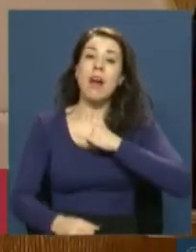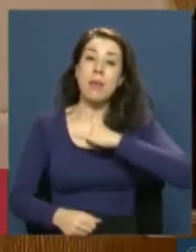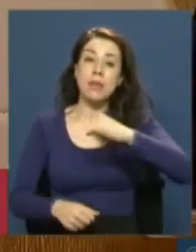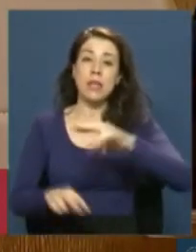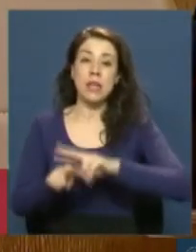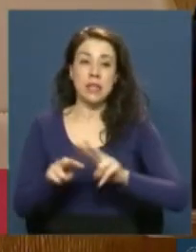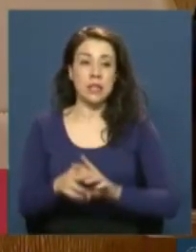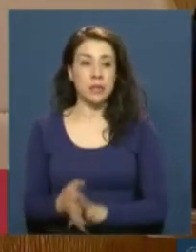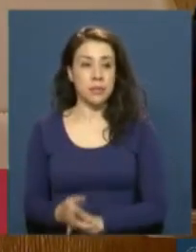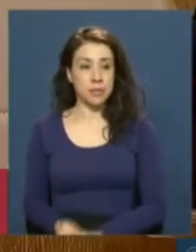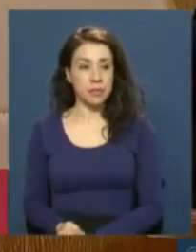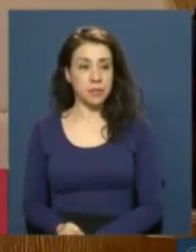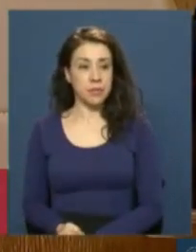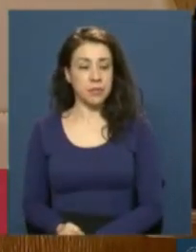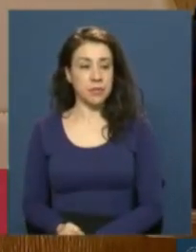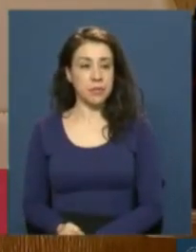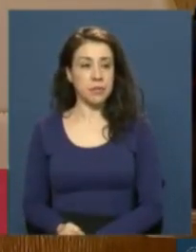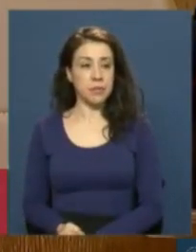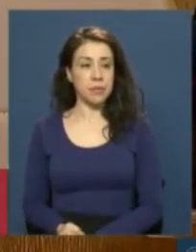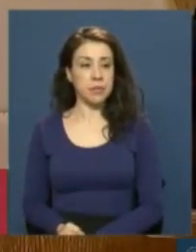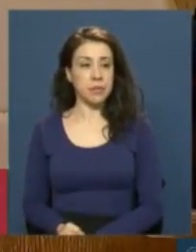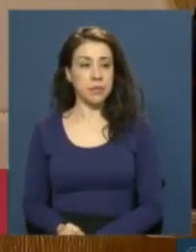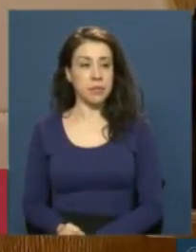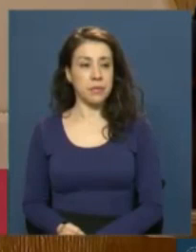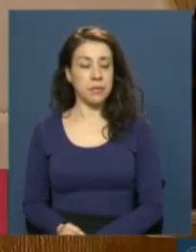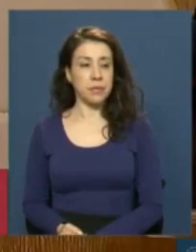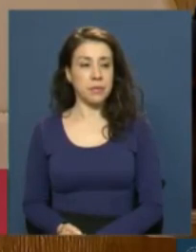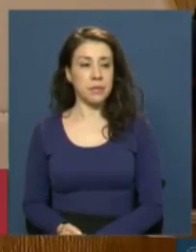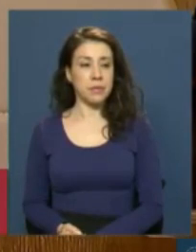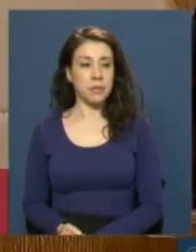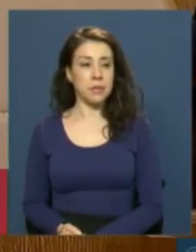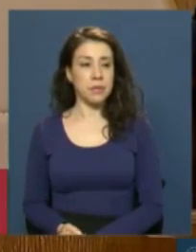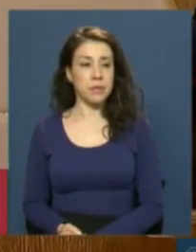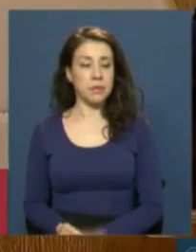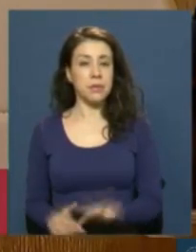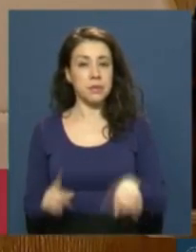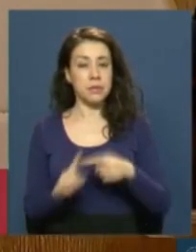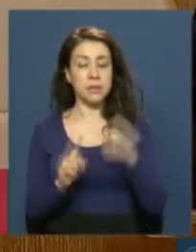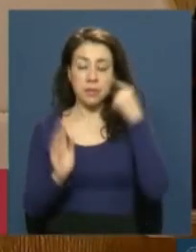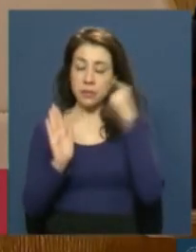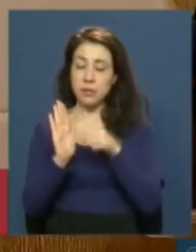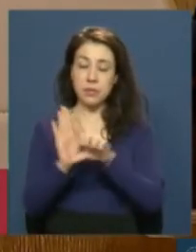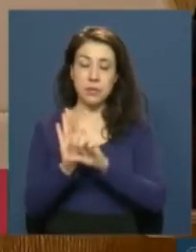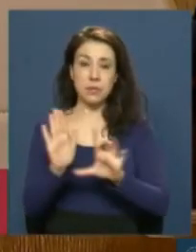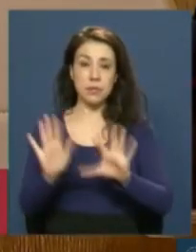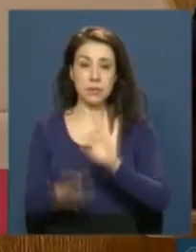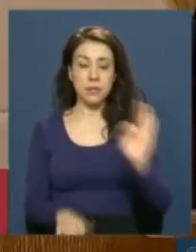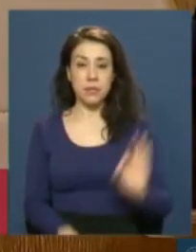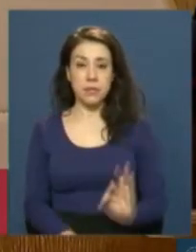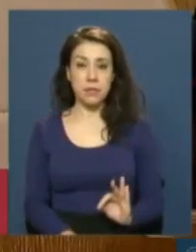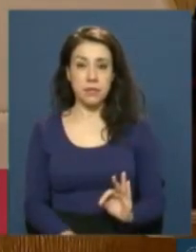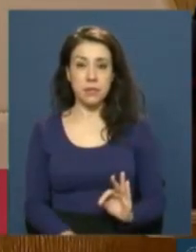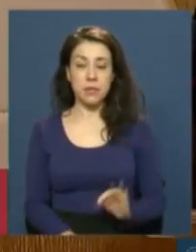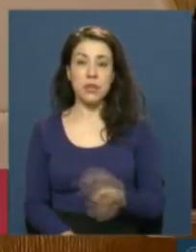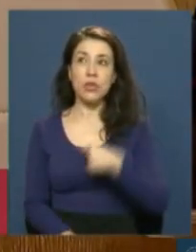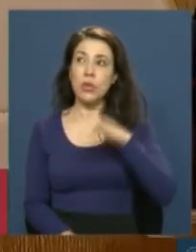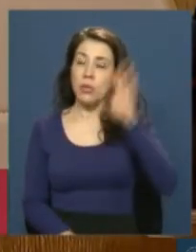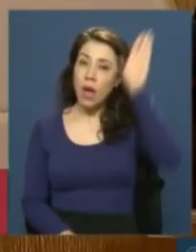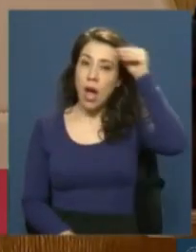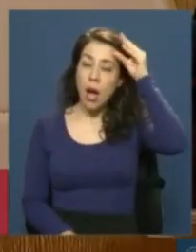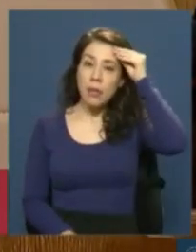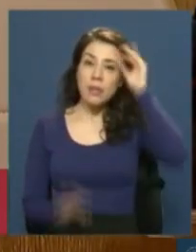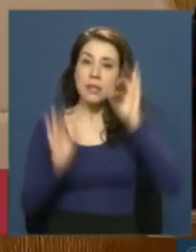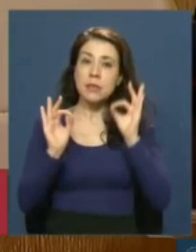haciendo presidente además yo creo que esta ley del 10% nos deja a todos lecciones